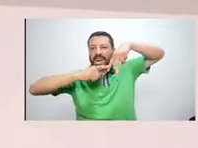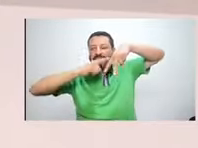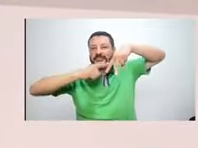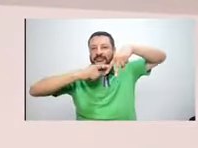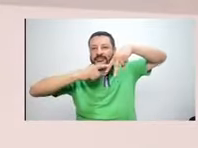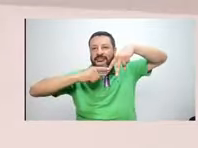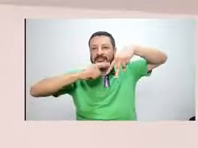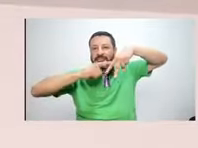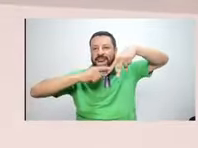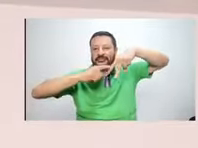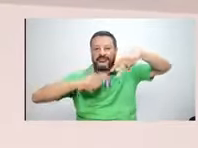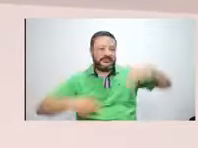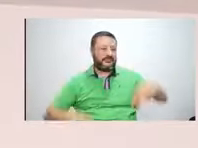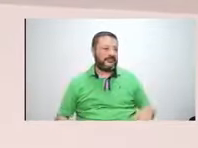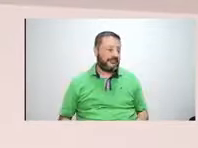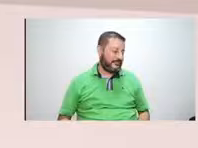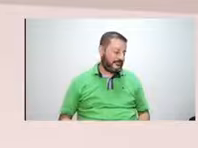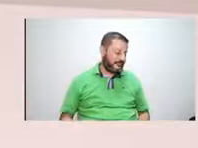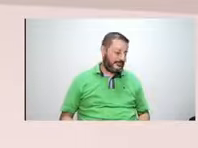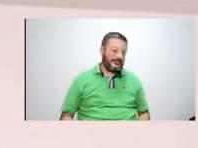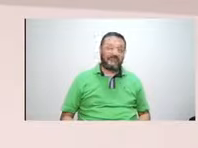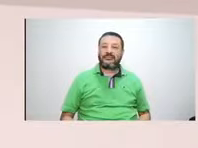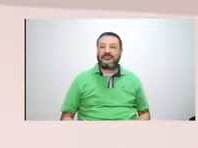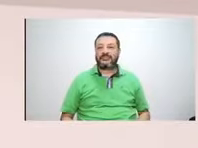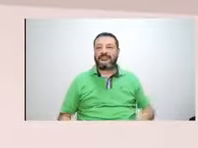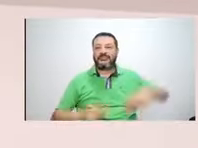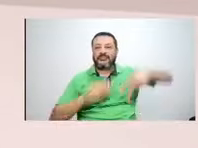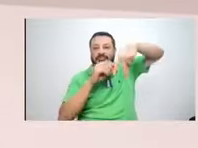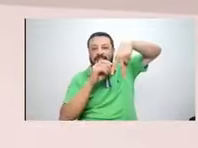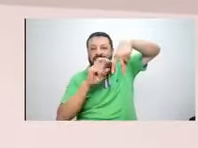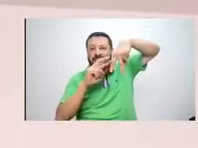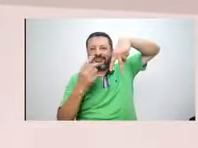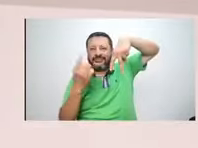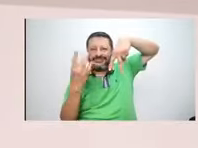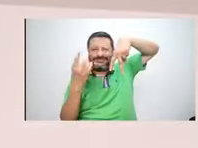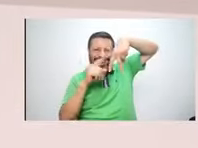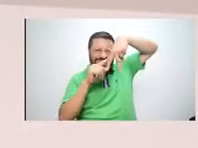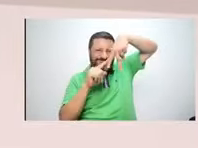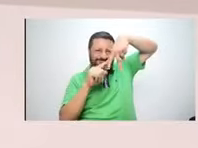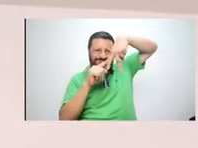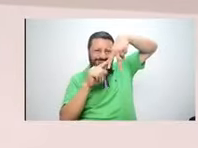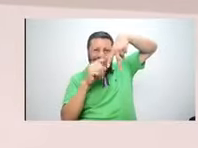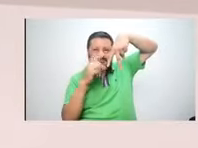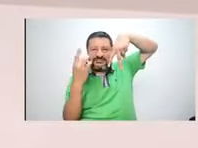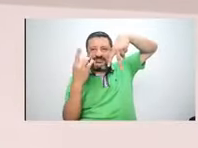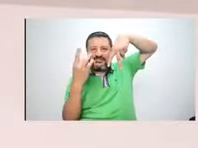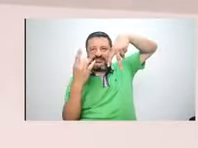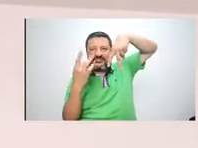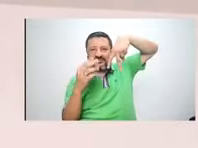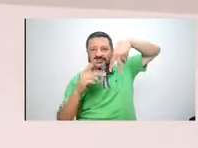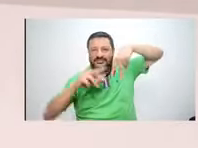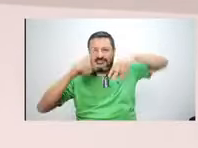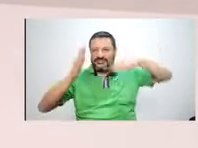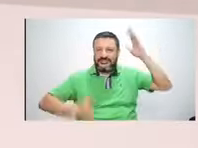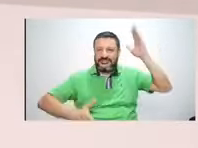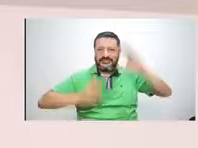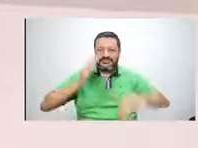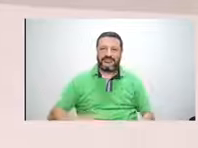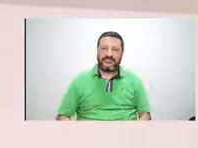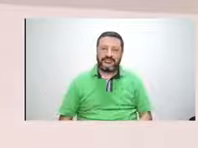desgarre, pero como en el cuádriceps, y era un dolor, una cosa horrible, que yo ni podía ni correr, ni hacer